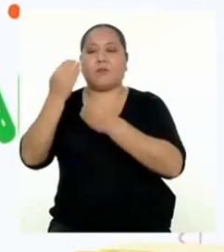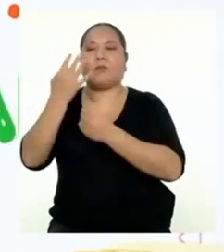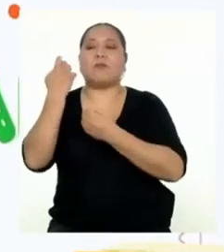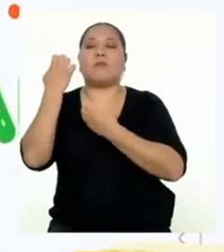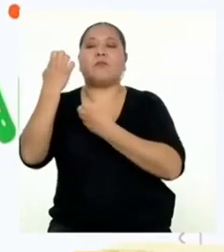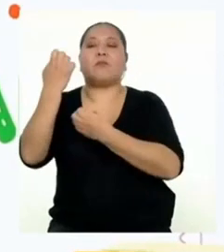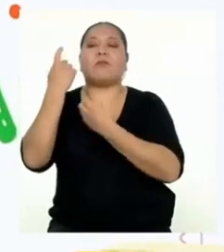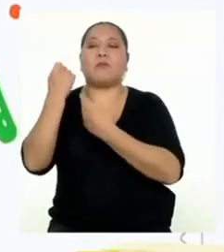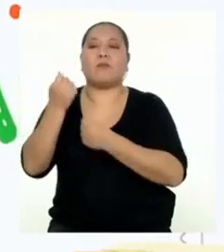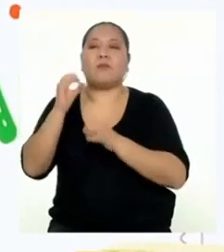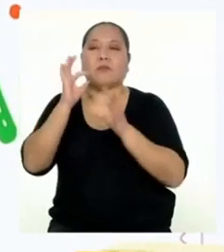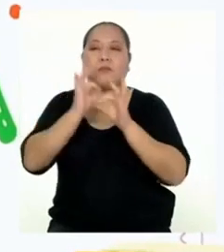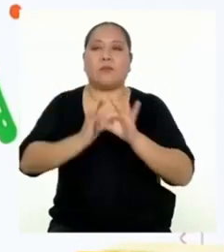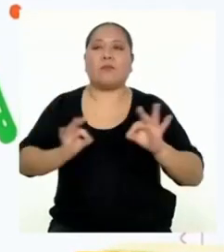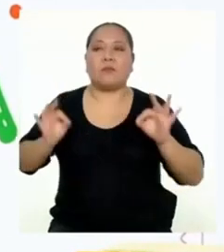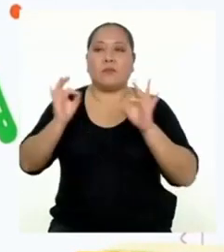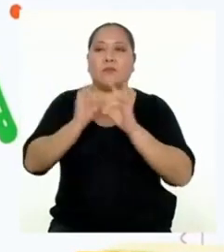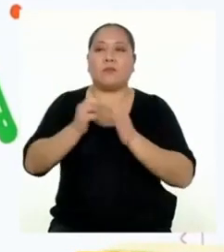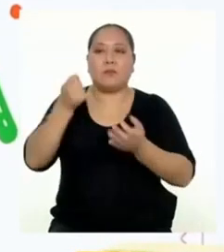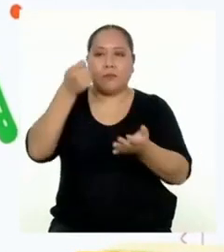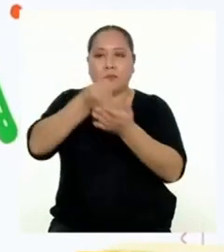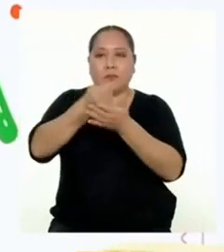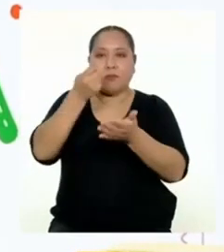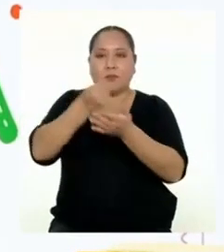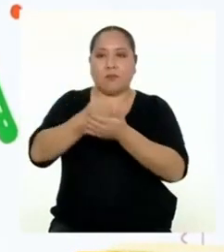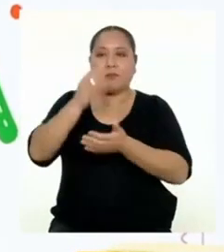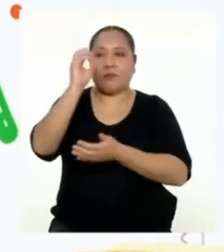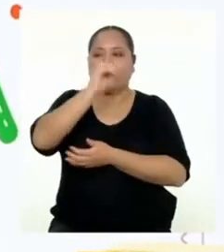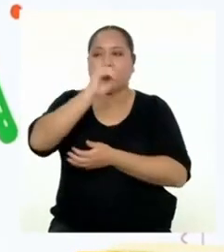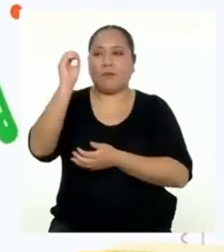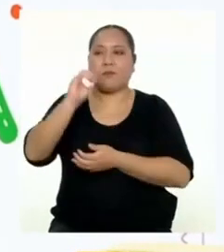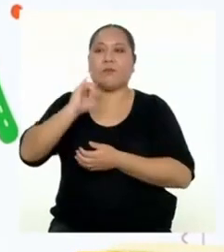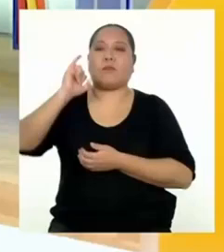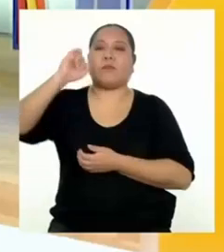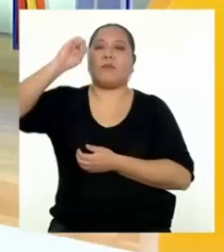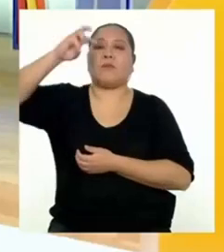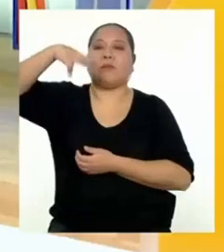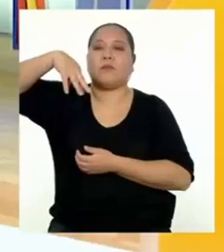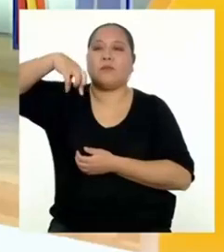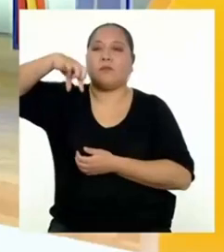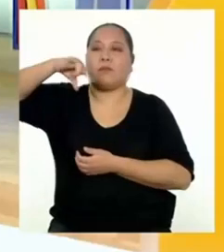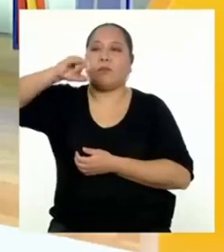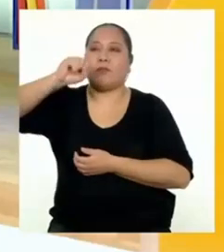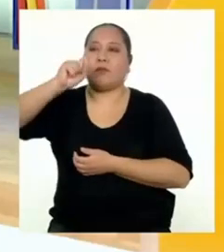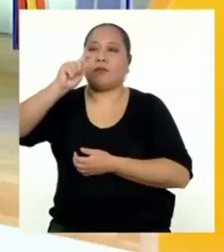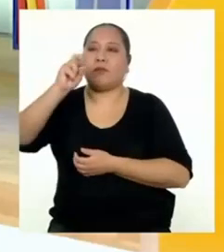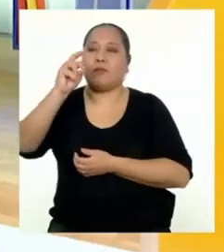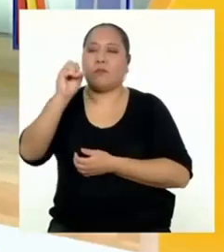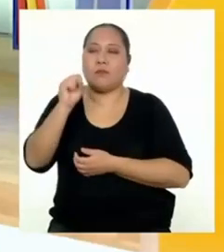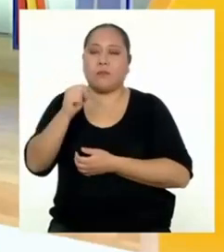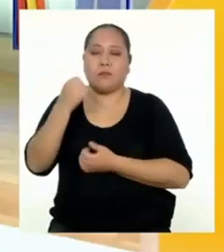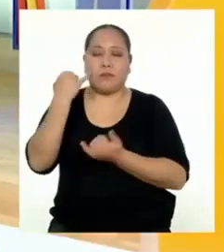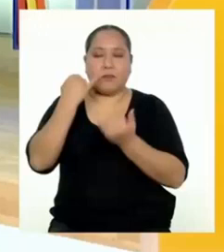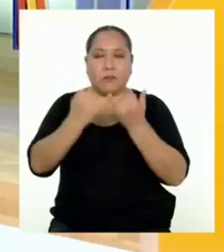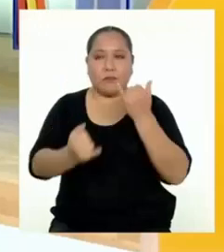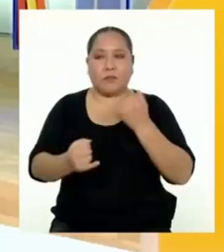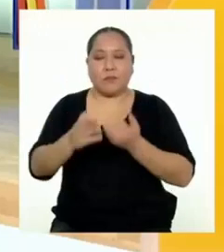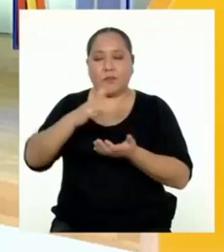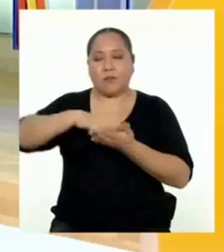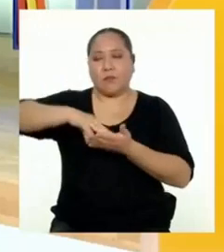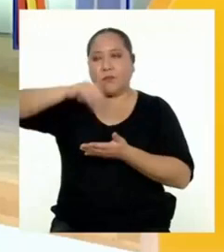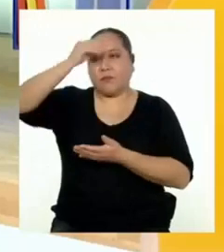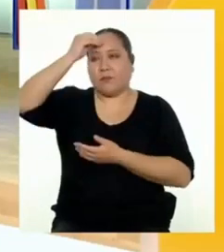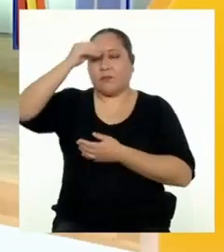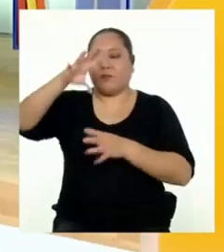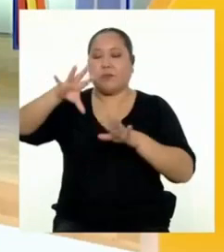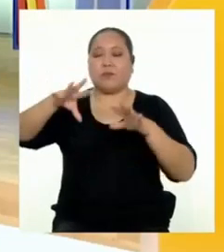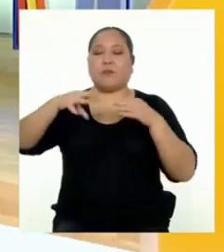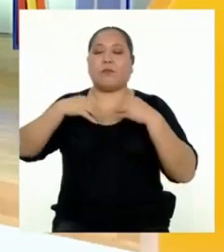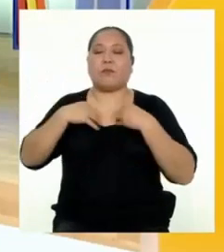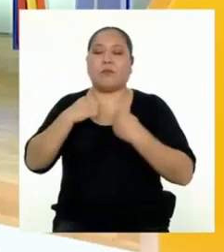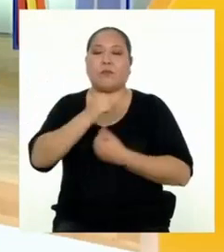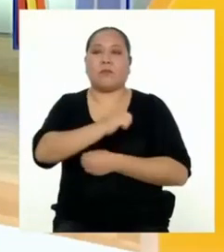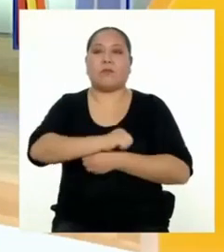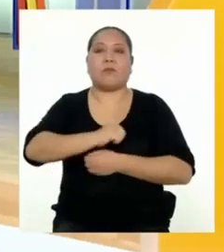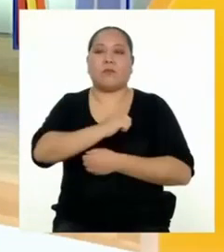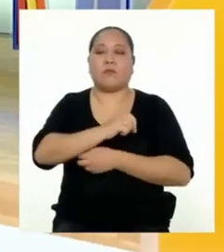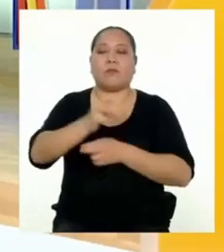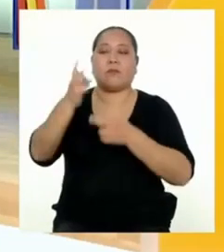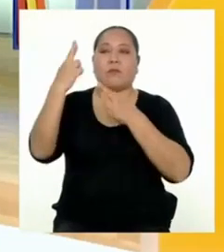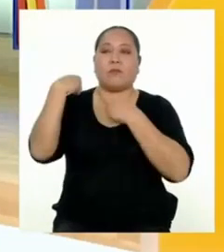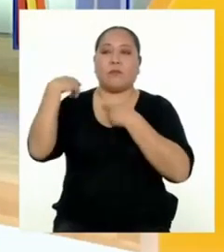nuestro país y la importancia de pagar nuestros impuestos. Finalmente, aprendimos que debemos asumir una